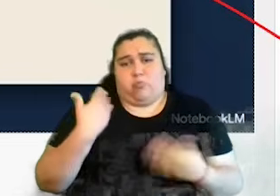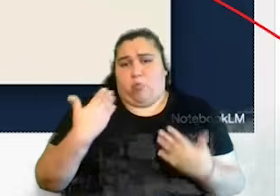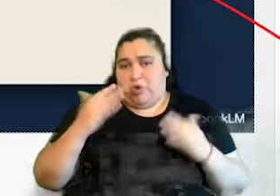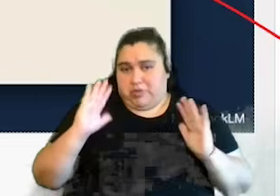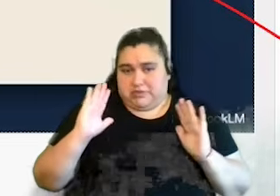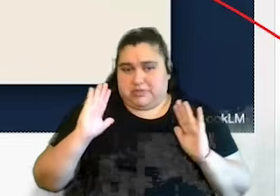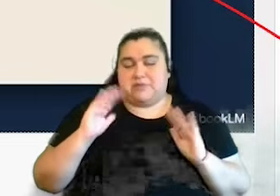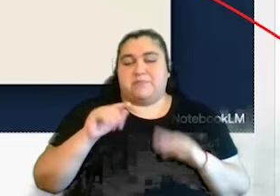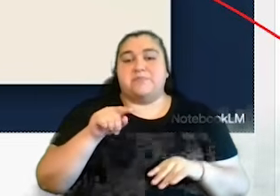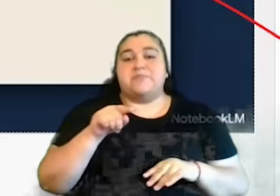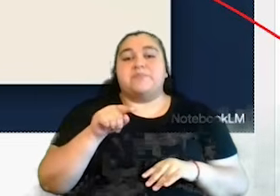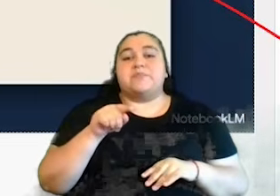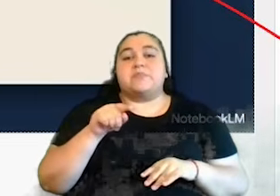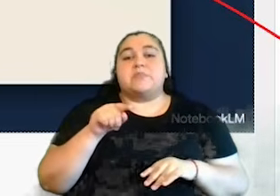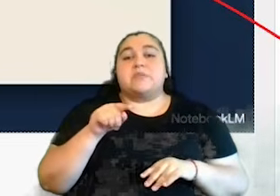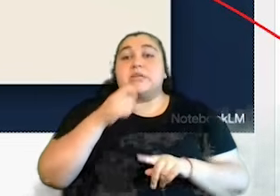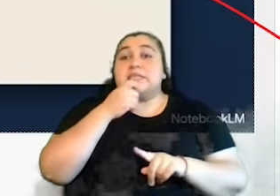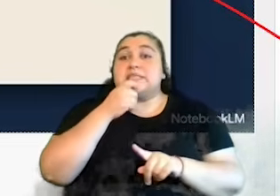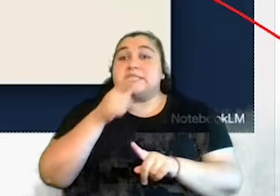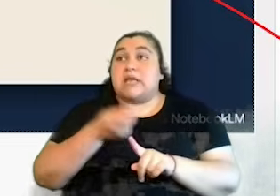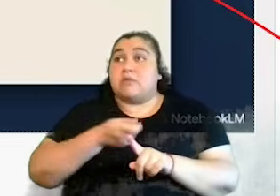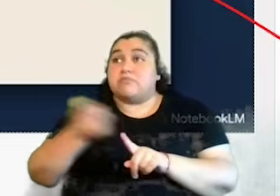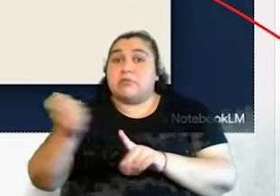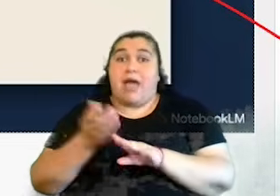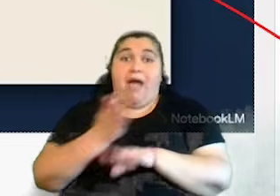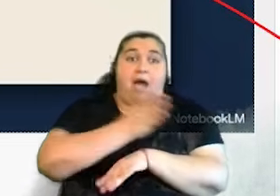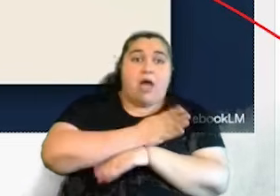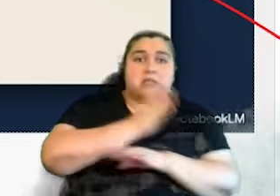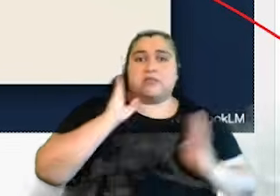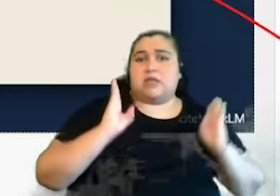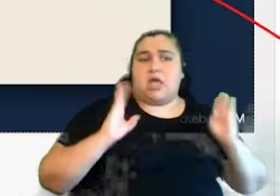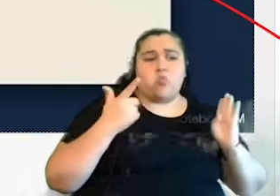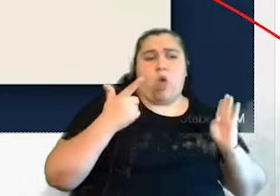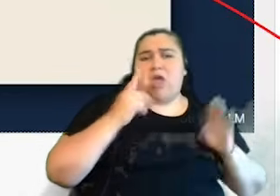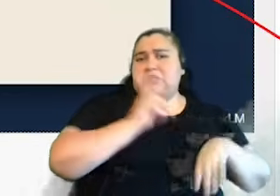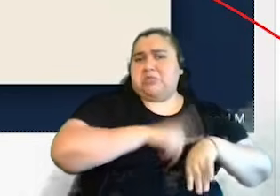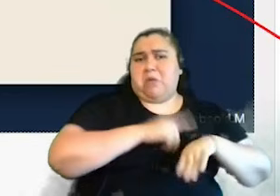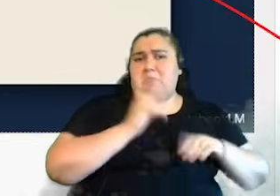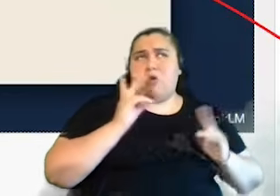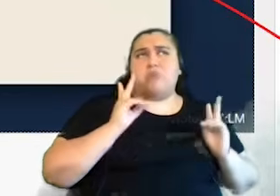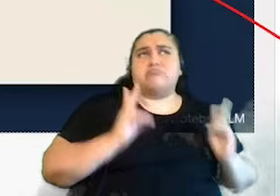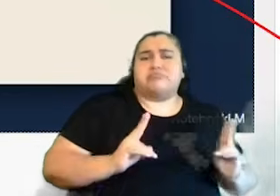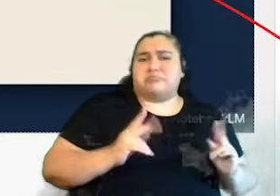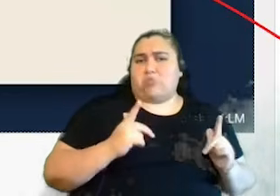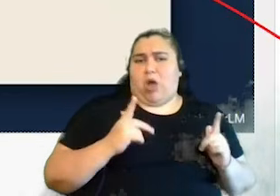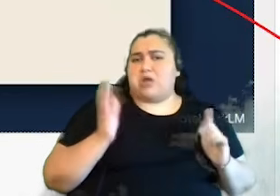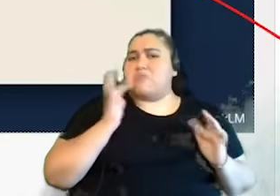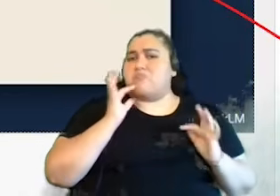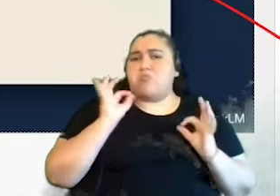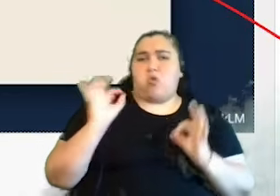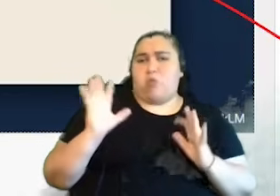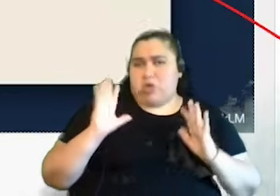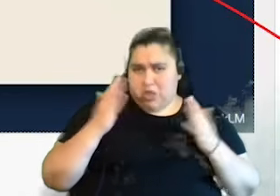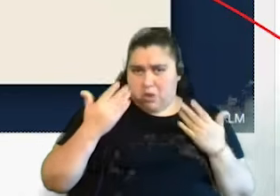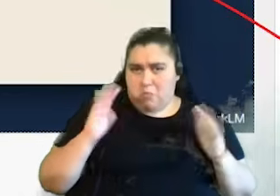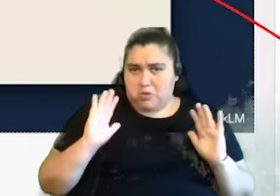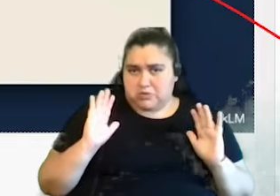previa, no hay una limitación, o sea que el contribuyente lo puede hacer las veces que quiera. Esa también es una de